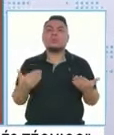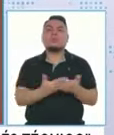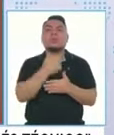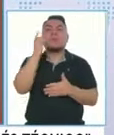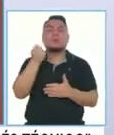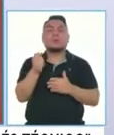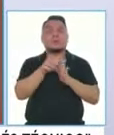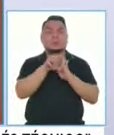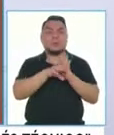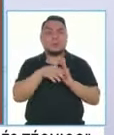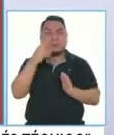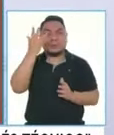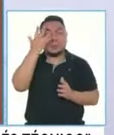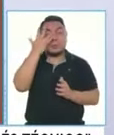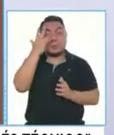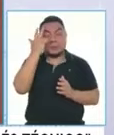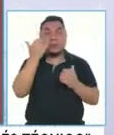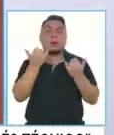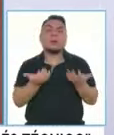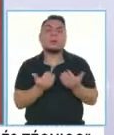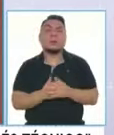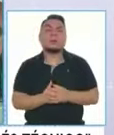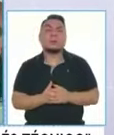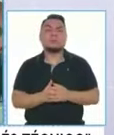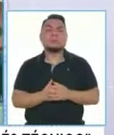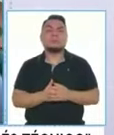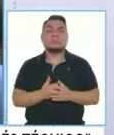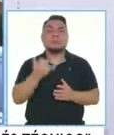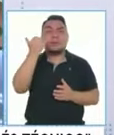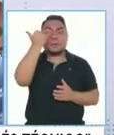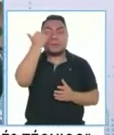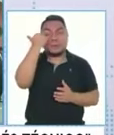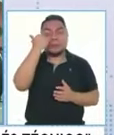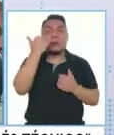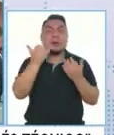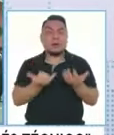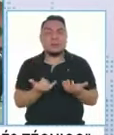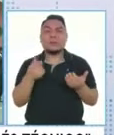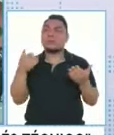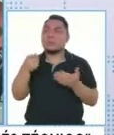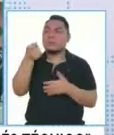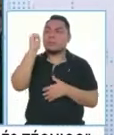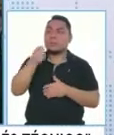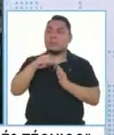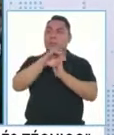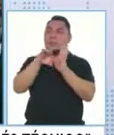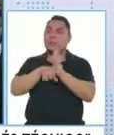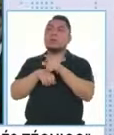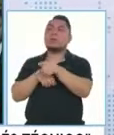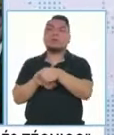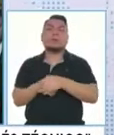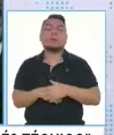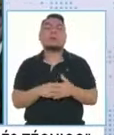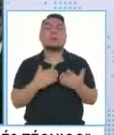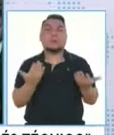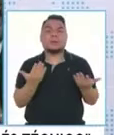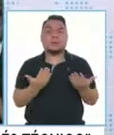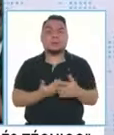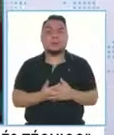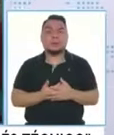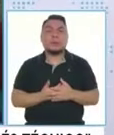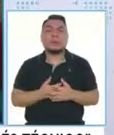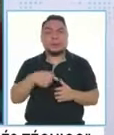nuevo Tribunal Constitucional. Ahora, en realidad, un tribunal constitucional